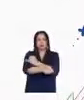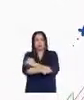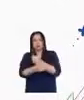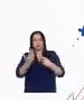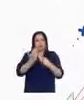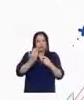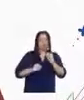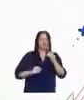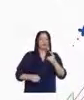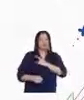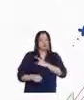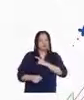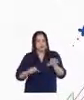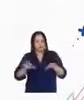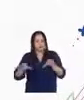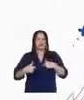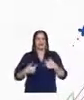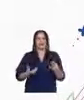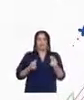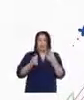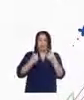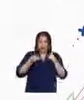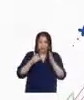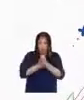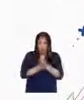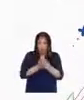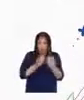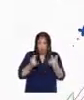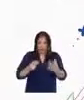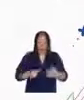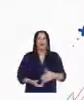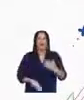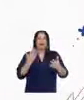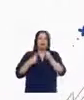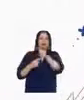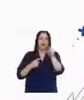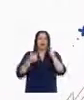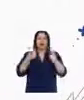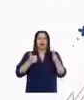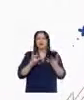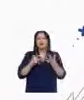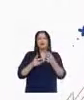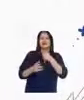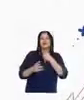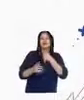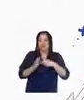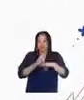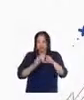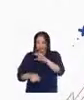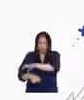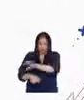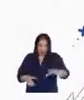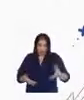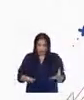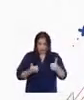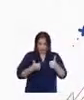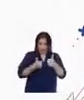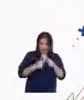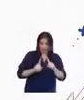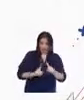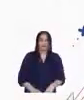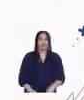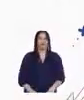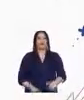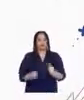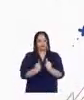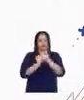algunas de ellas, ¿verdad? Hagamos un juego rápido, ¿qué te parece? A ver si sabes qué área de estudios empata con alguna de las familias. ¿Sí?